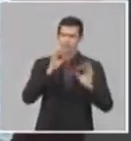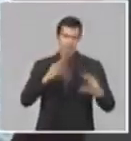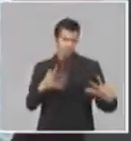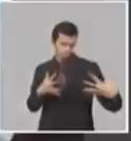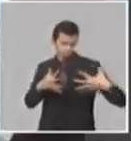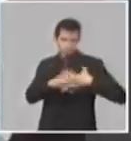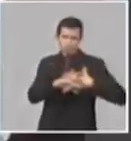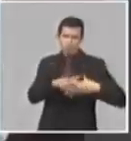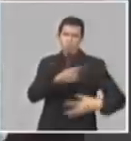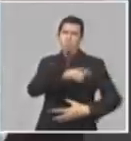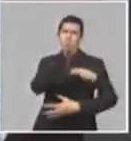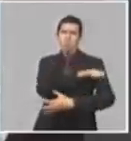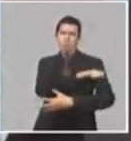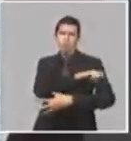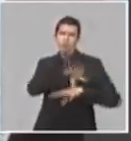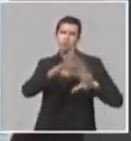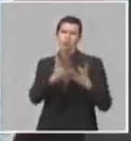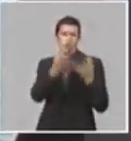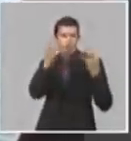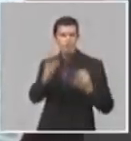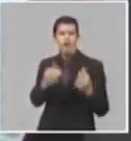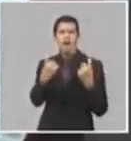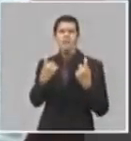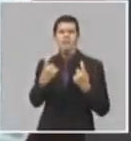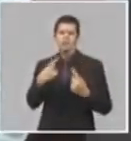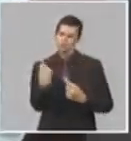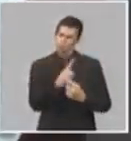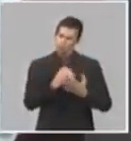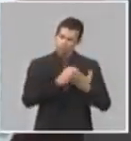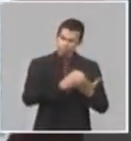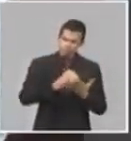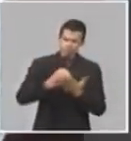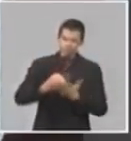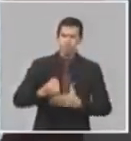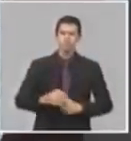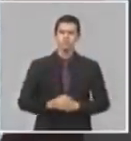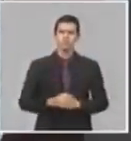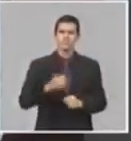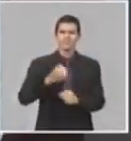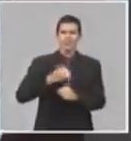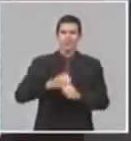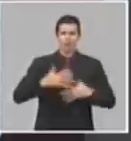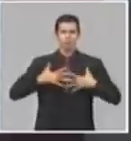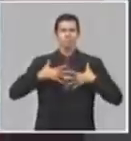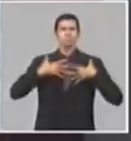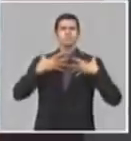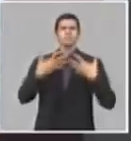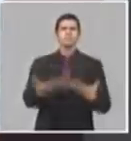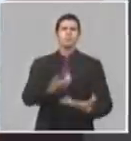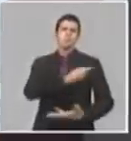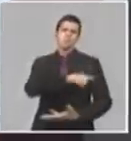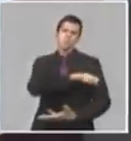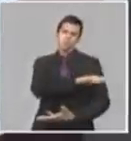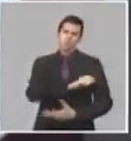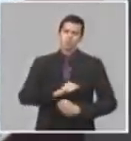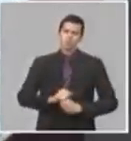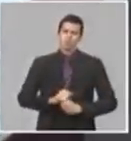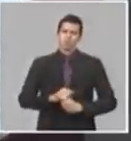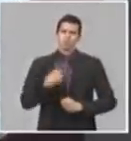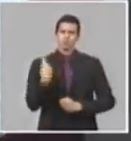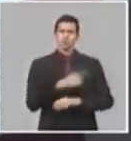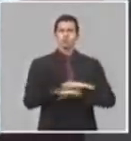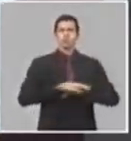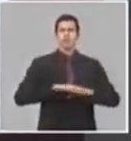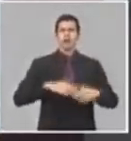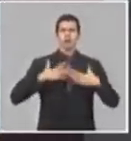ganando el respeto y la admiración del mundo. Con la satisfacción por esos resultados, ahora vamos a concentrar